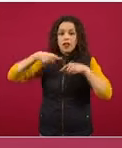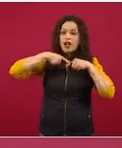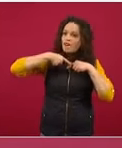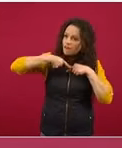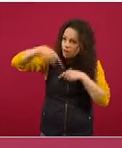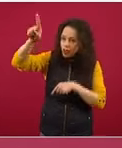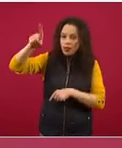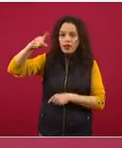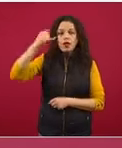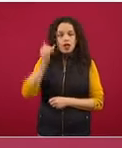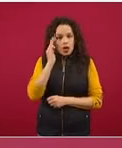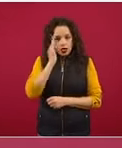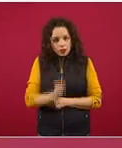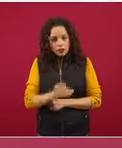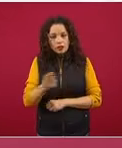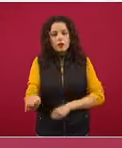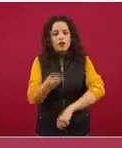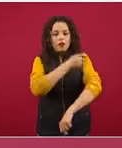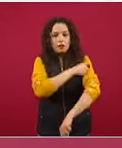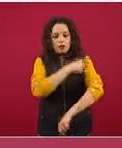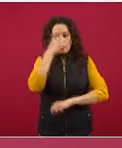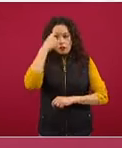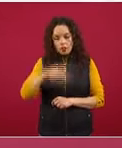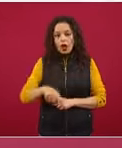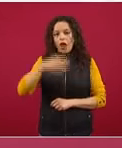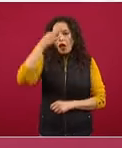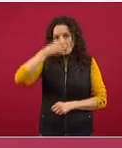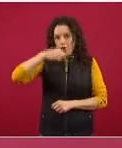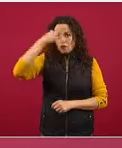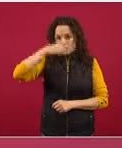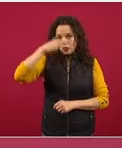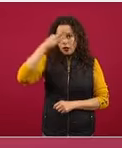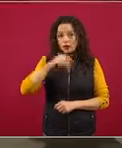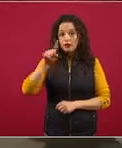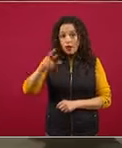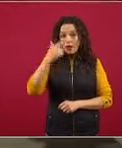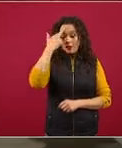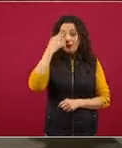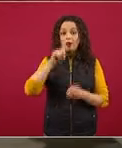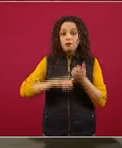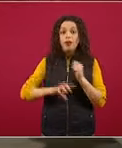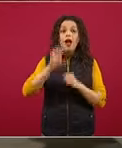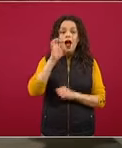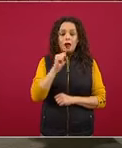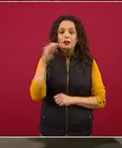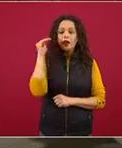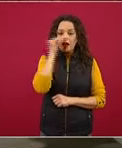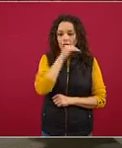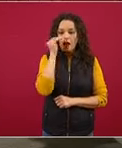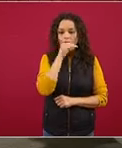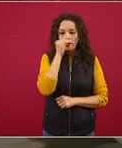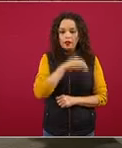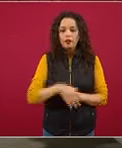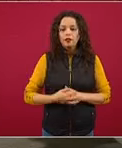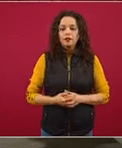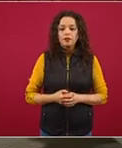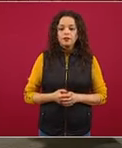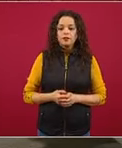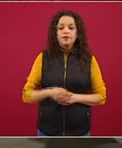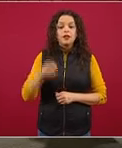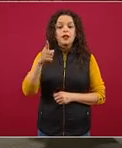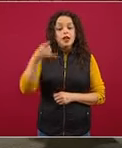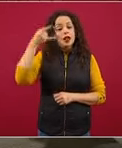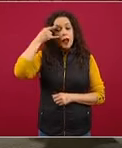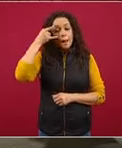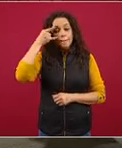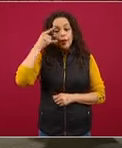y acepten la vacuna contra influenza. Recuerden que es gratuita. El estado de Campeche y Tlaxcala